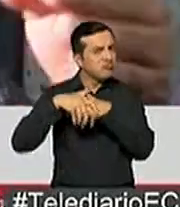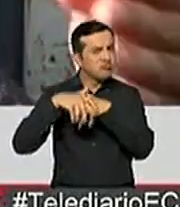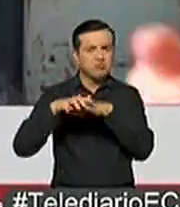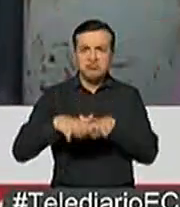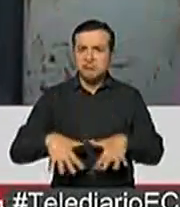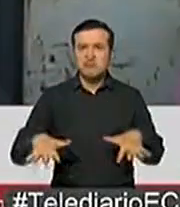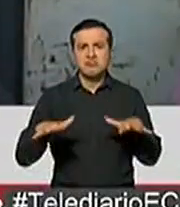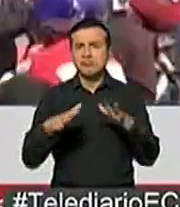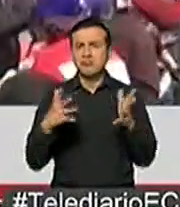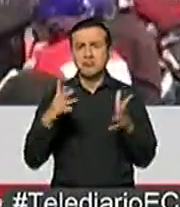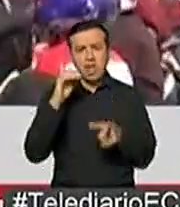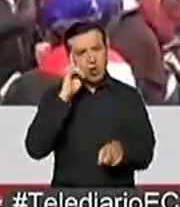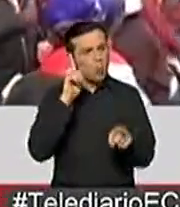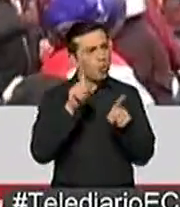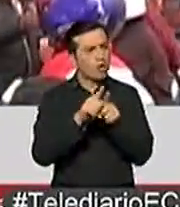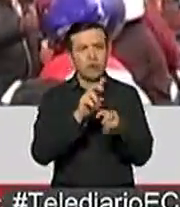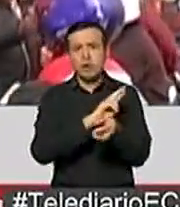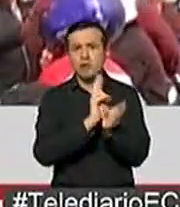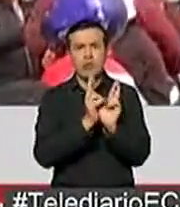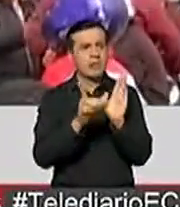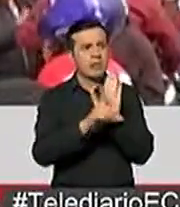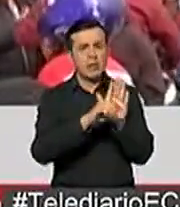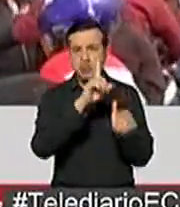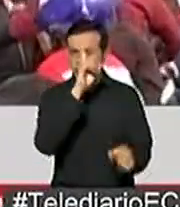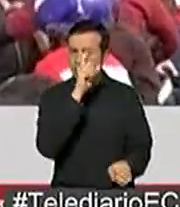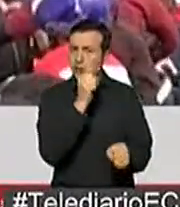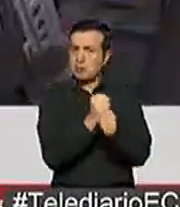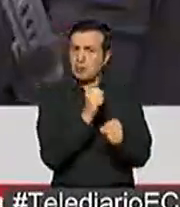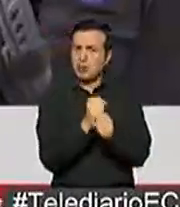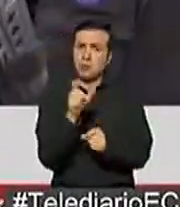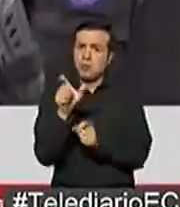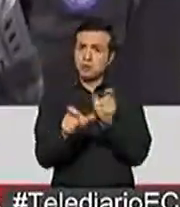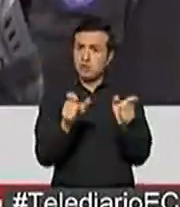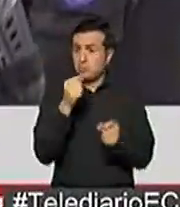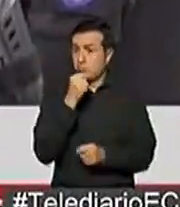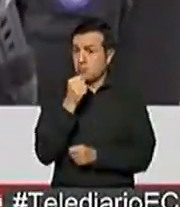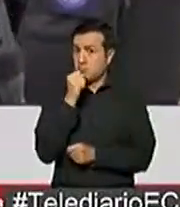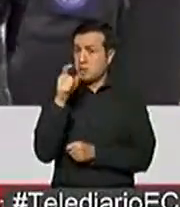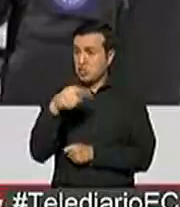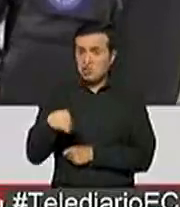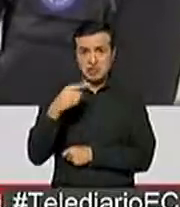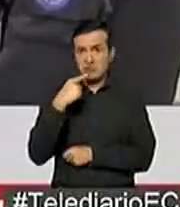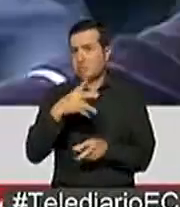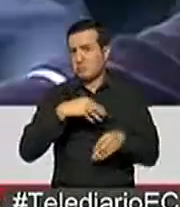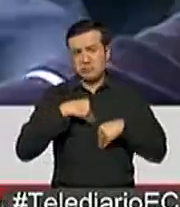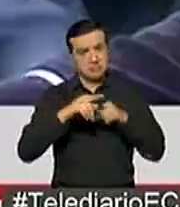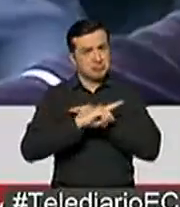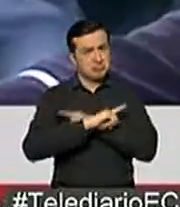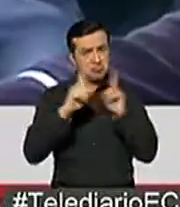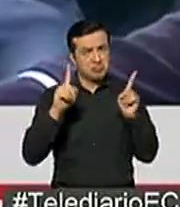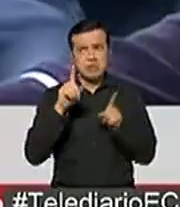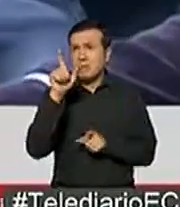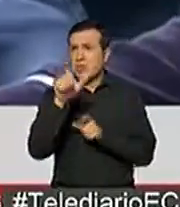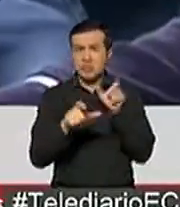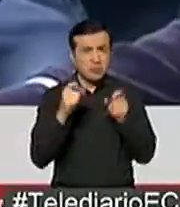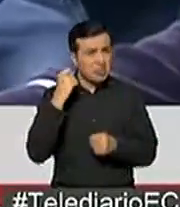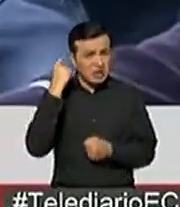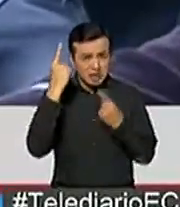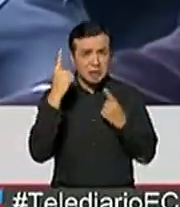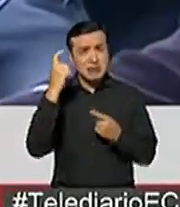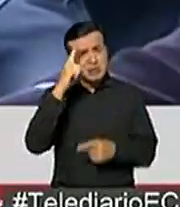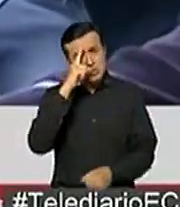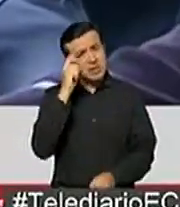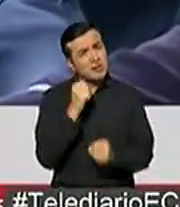por estar en desacuerdo con las reformas laborales ciudadanos consultados rechazan esta postura la gente no se da cuenta que tenemos que